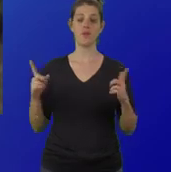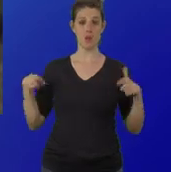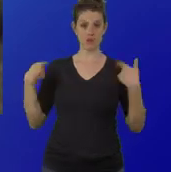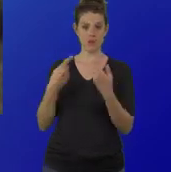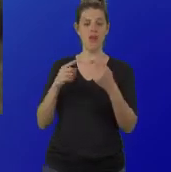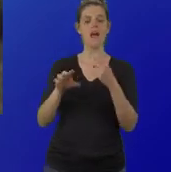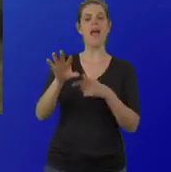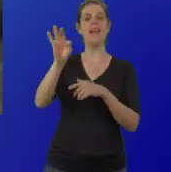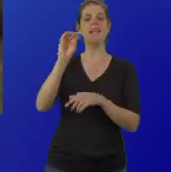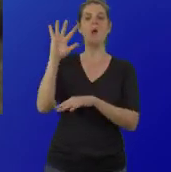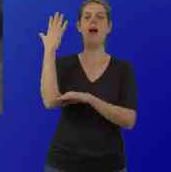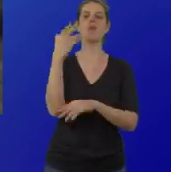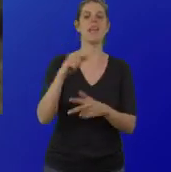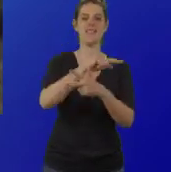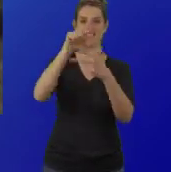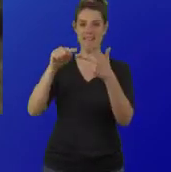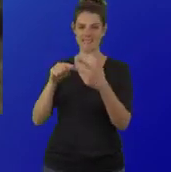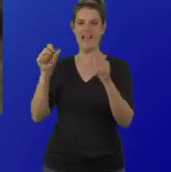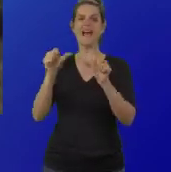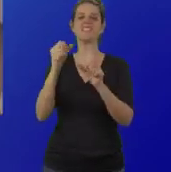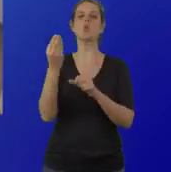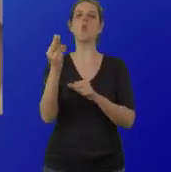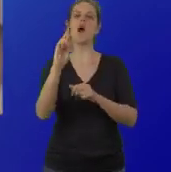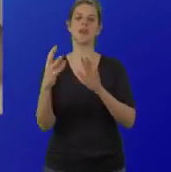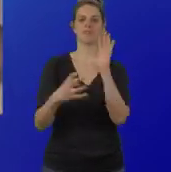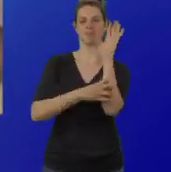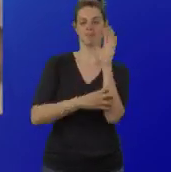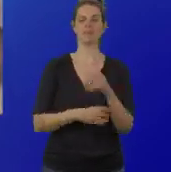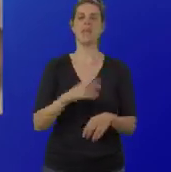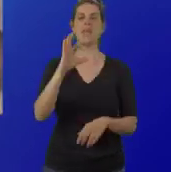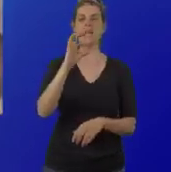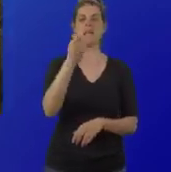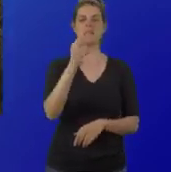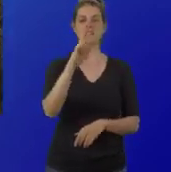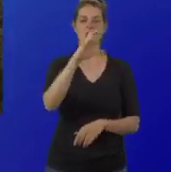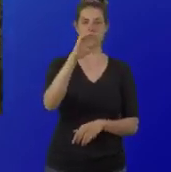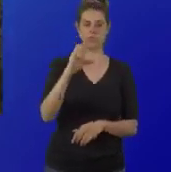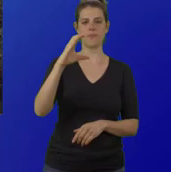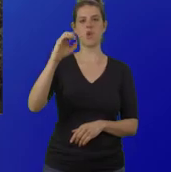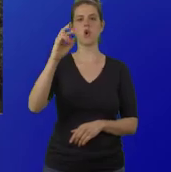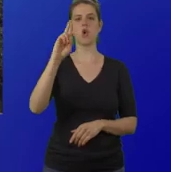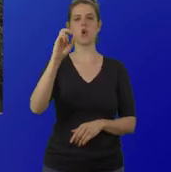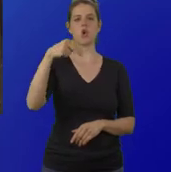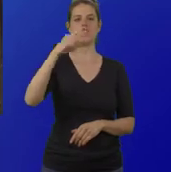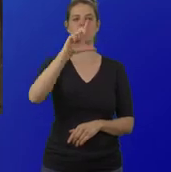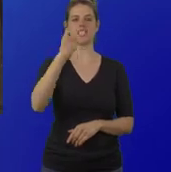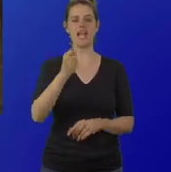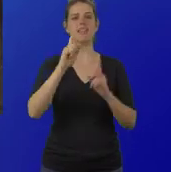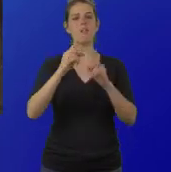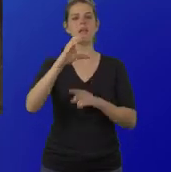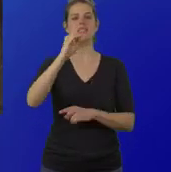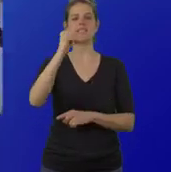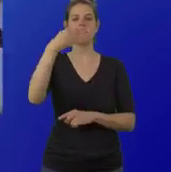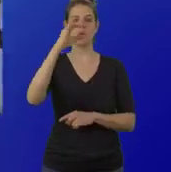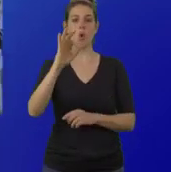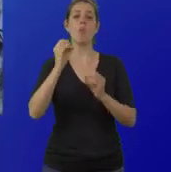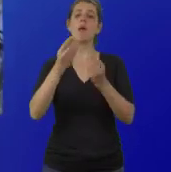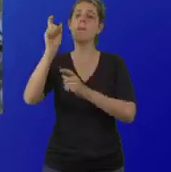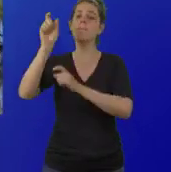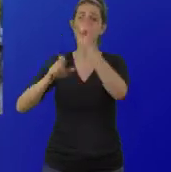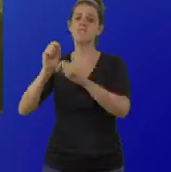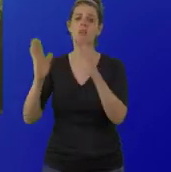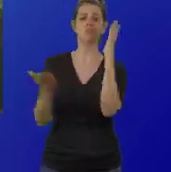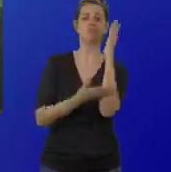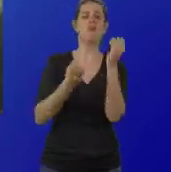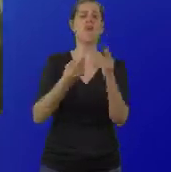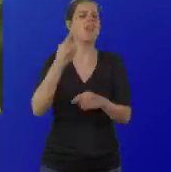Nosotros elegimos 3 árboles para hacer códigos QR. Elegimos el sauce criollo, la coronilla y el ceibo, porque la gente los tala